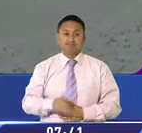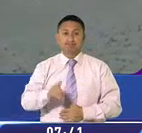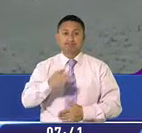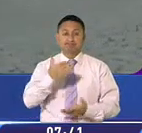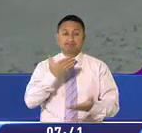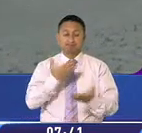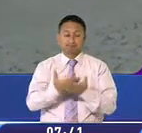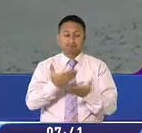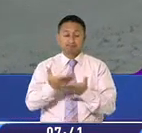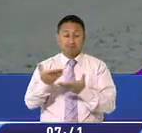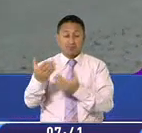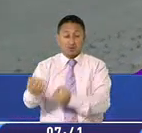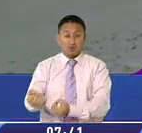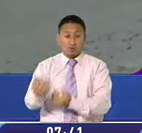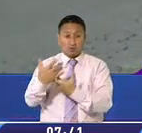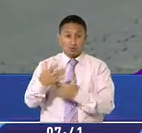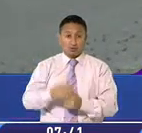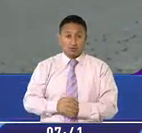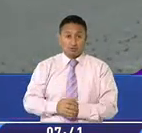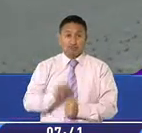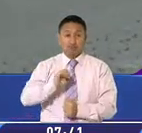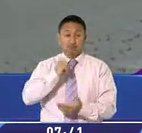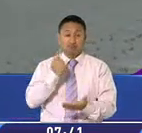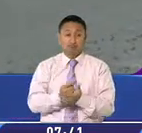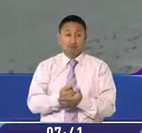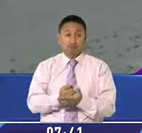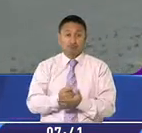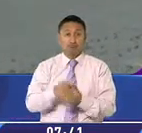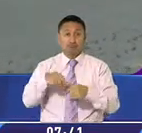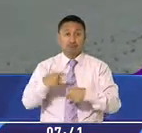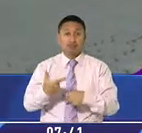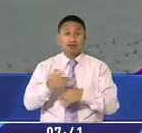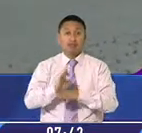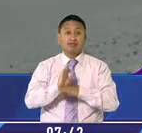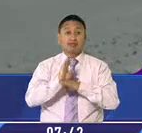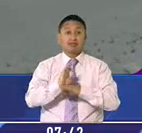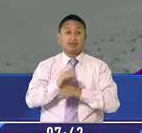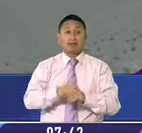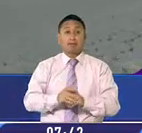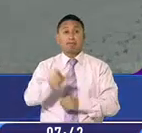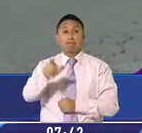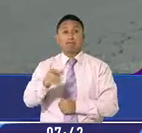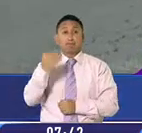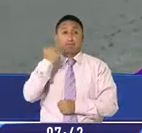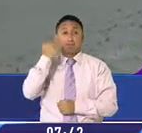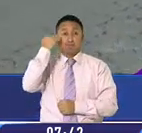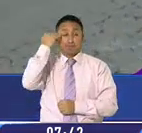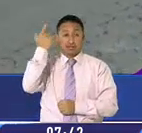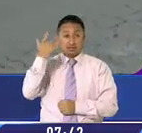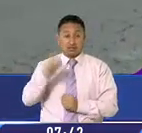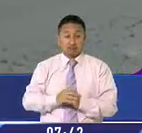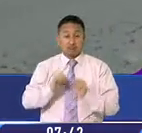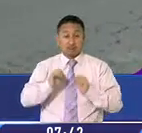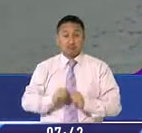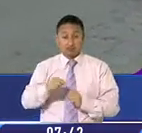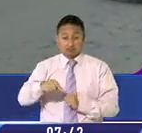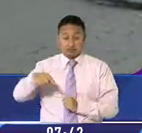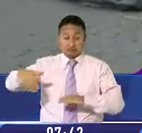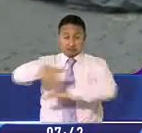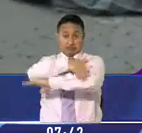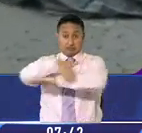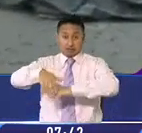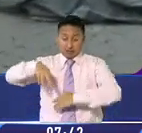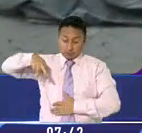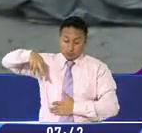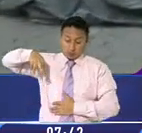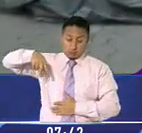gracias por esta valiosa información. Así es, según versiones de los testigos, la persona adulta mayor habría estado intentando cruzar